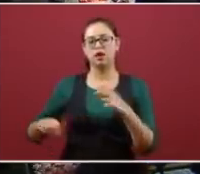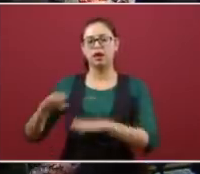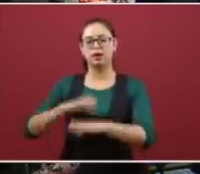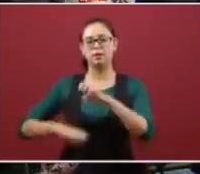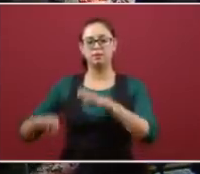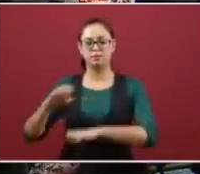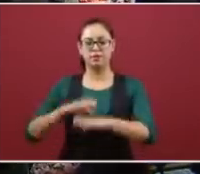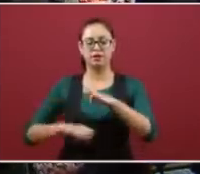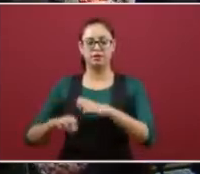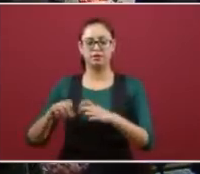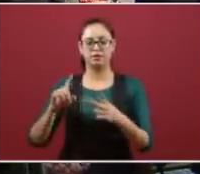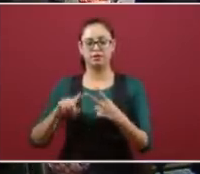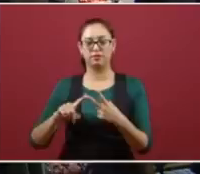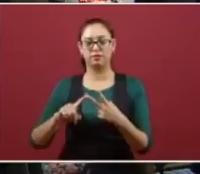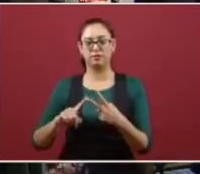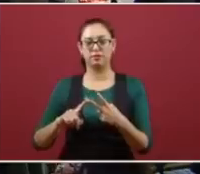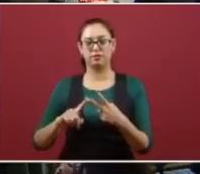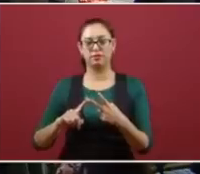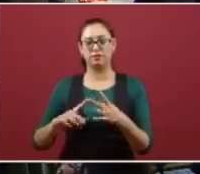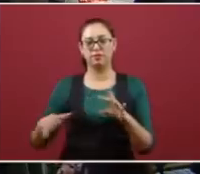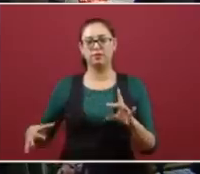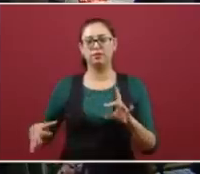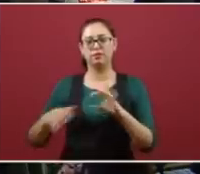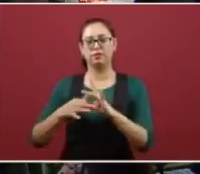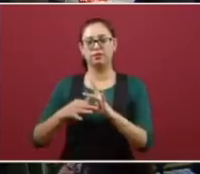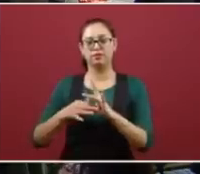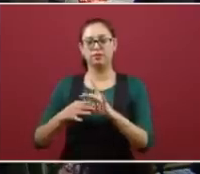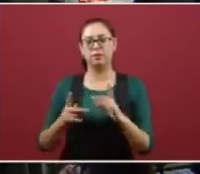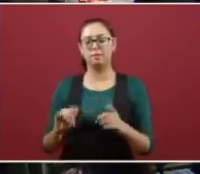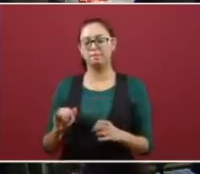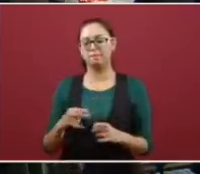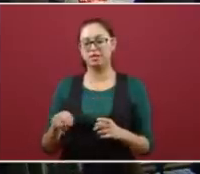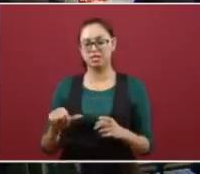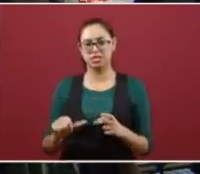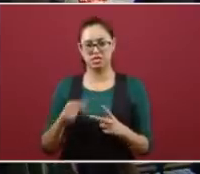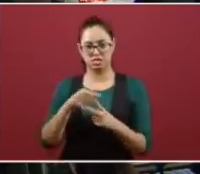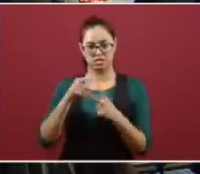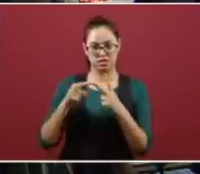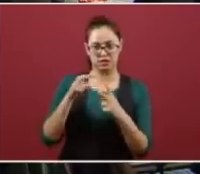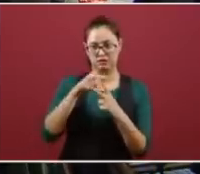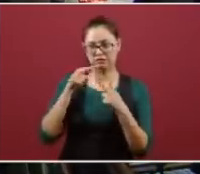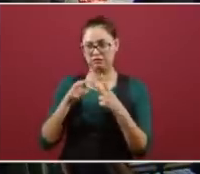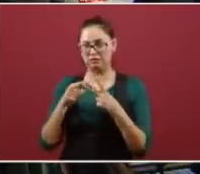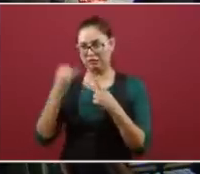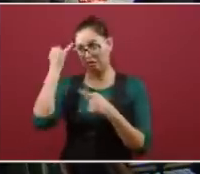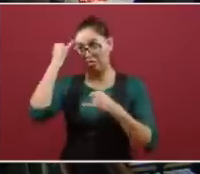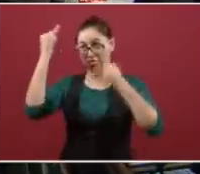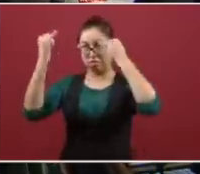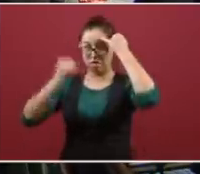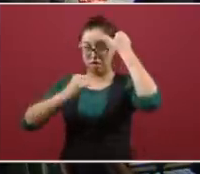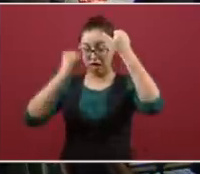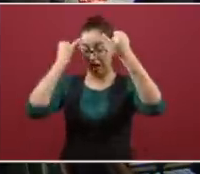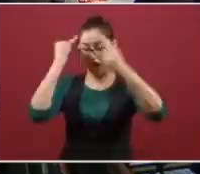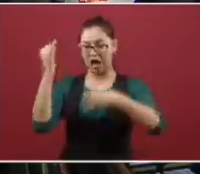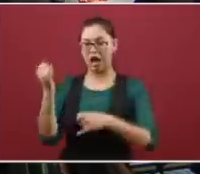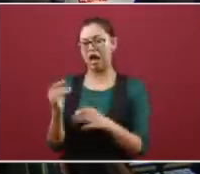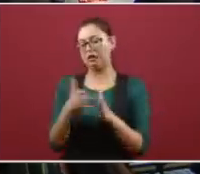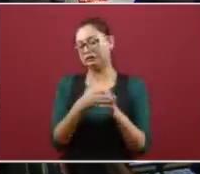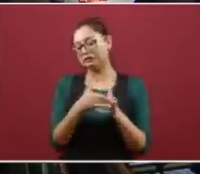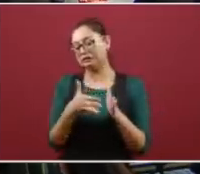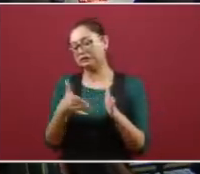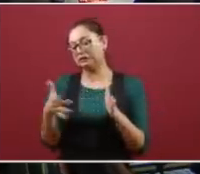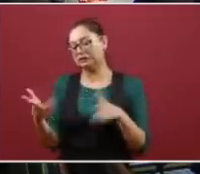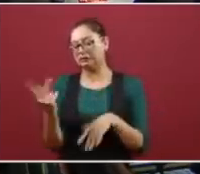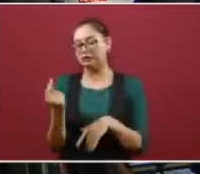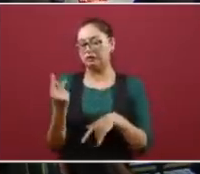de apellido vinculada con el señor piña quiero primero hacer un planteamiento primigenio la